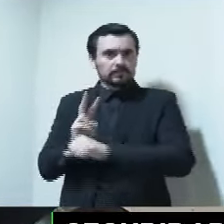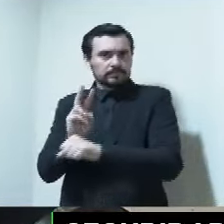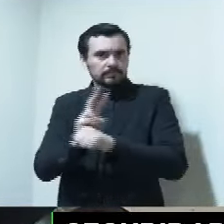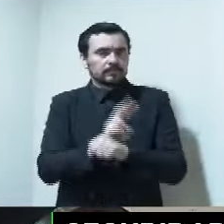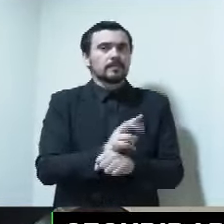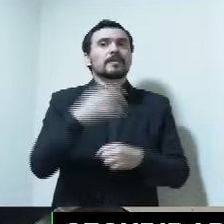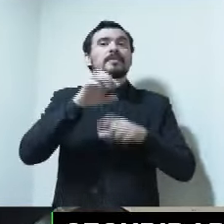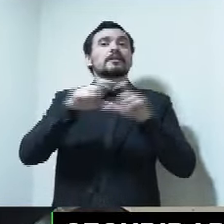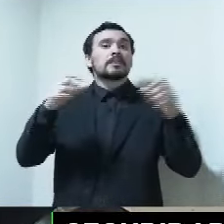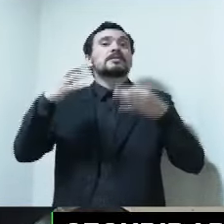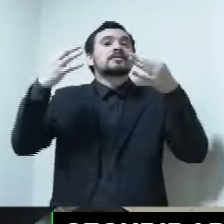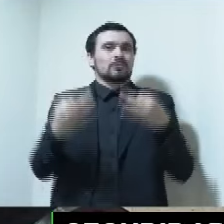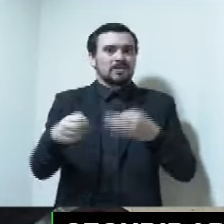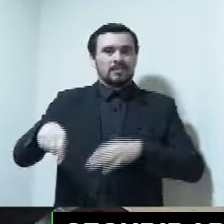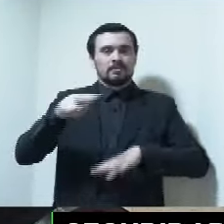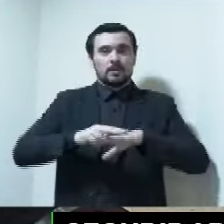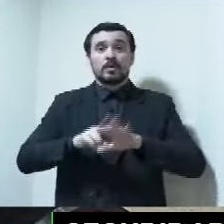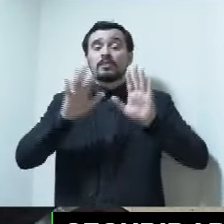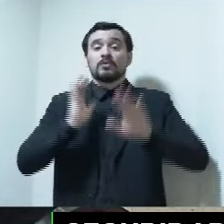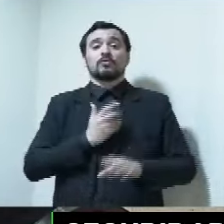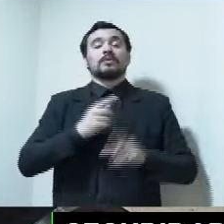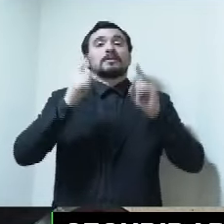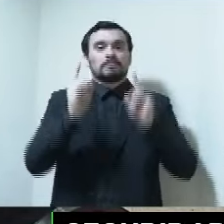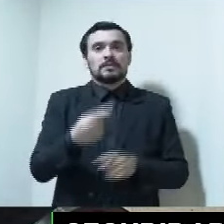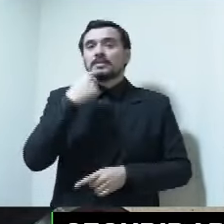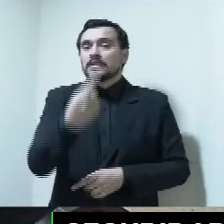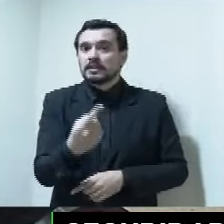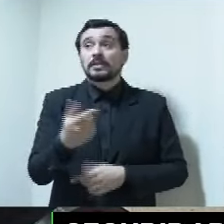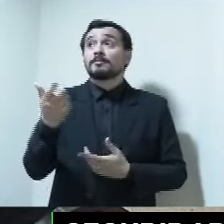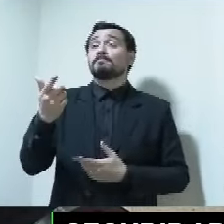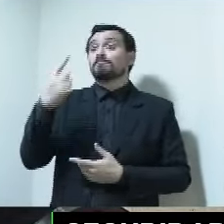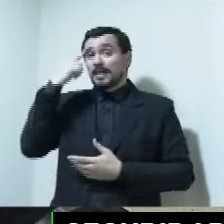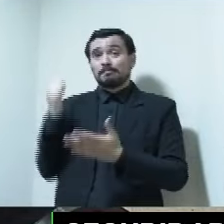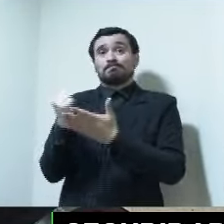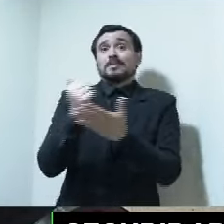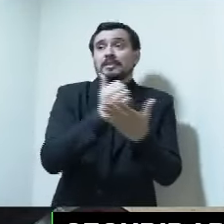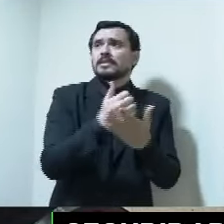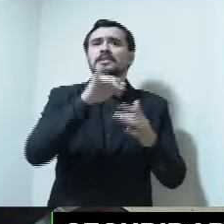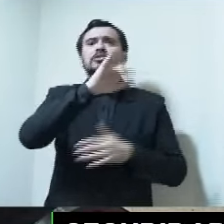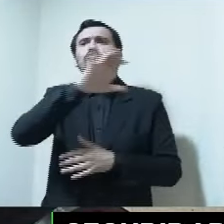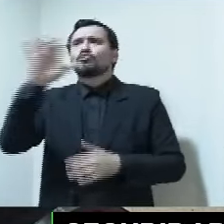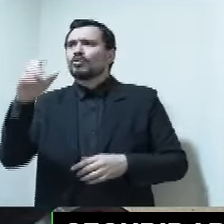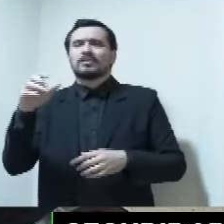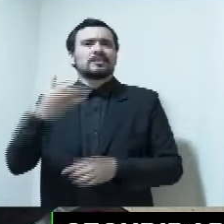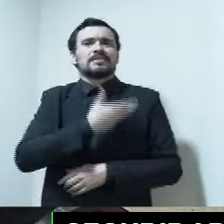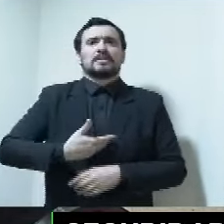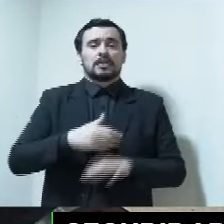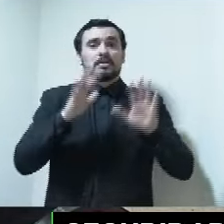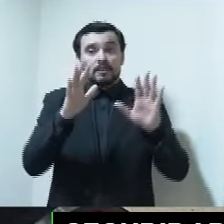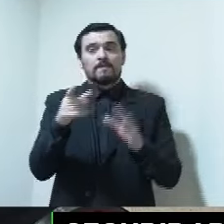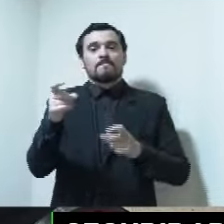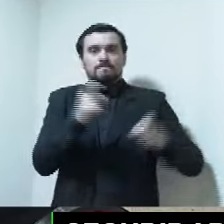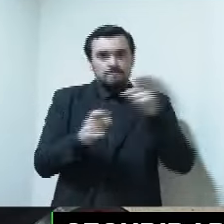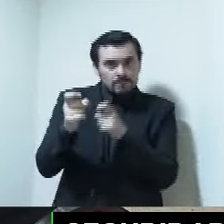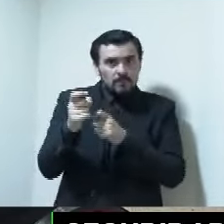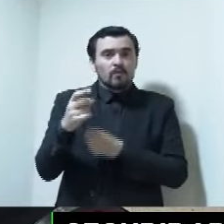para la seguridad en nuestro país, sino que tomamos medidas efectivas con la participación de varias instituciones del Estado, en forma ágil,